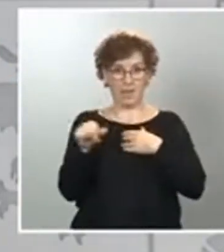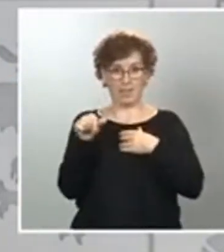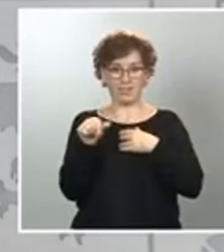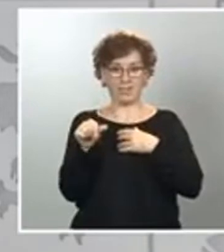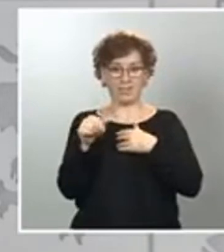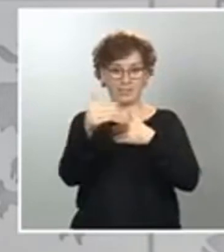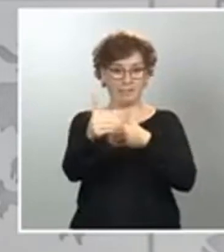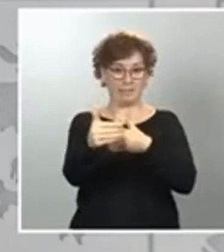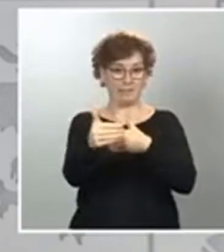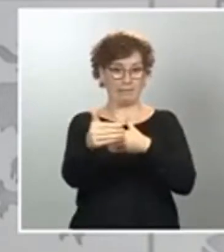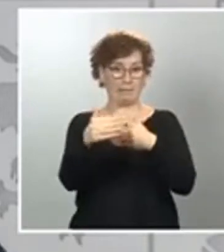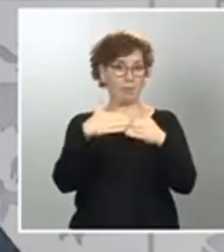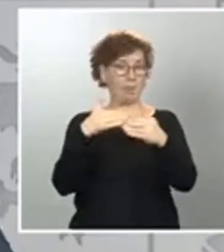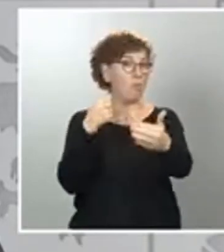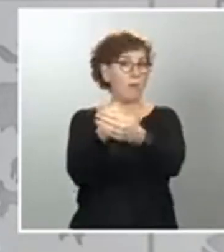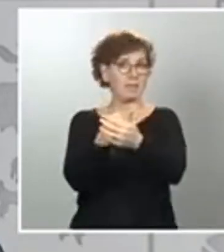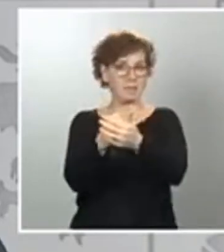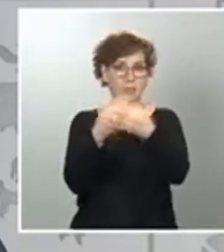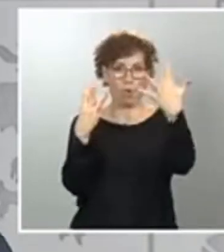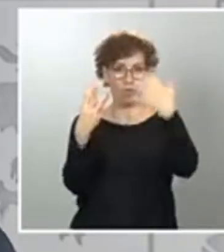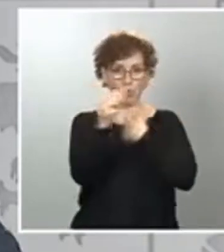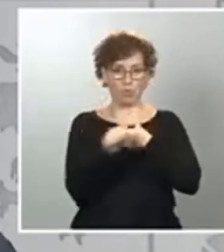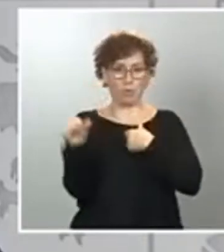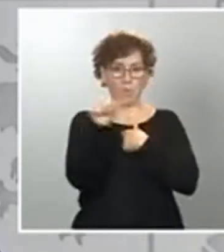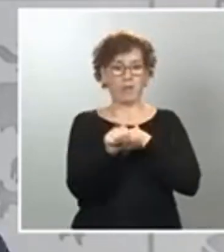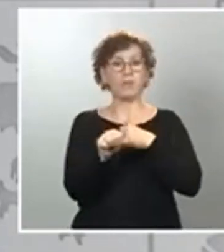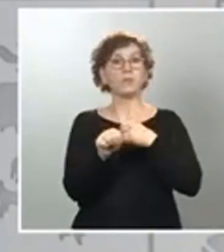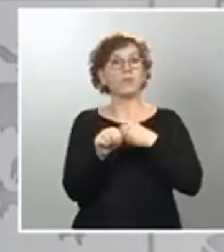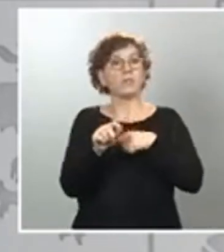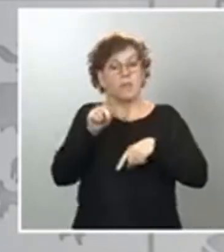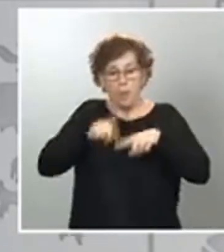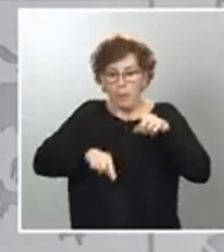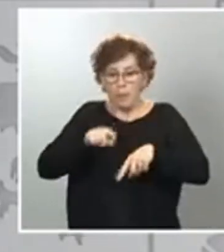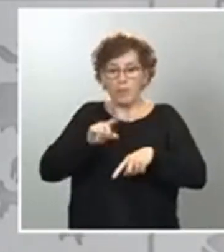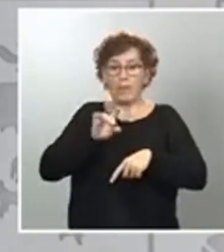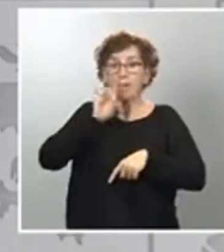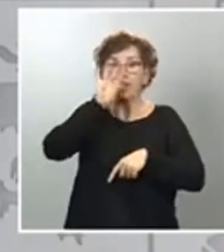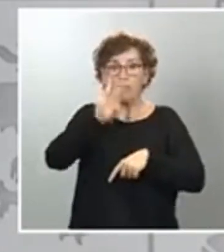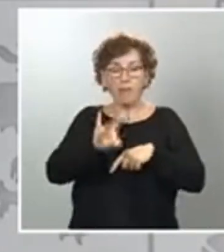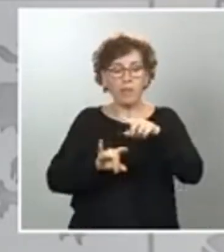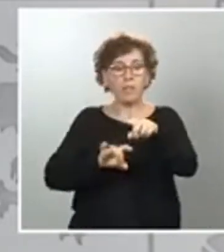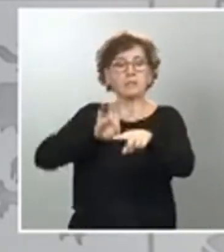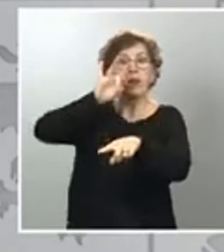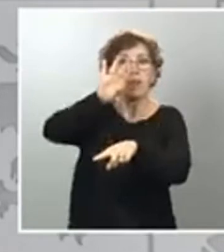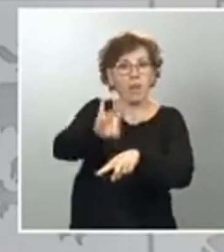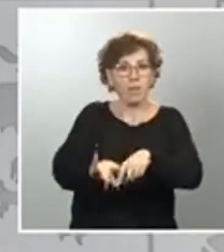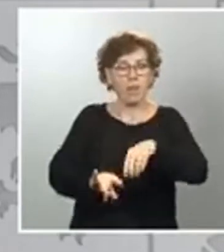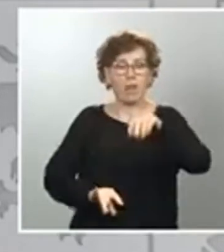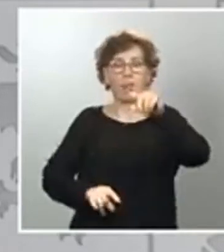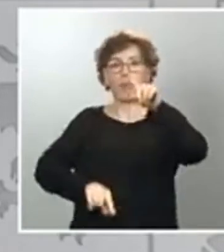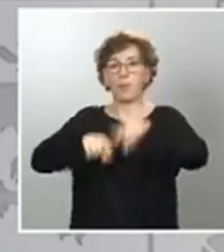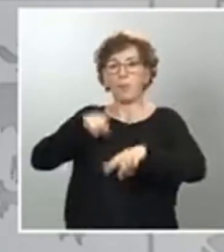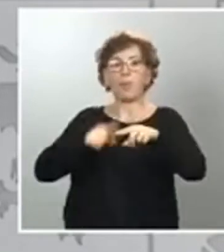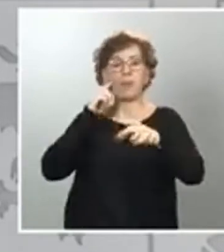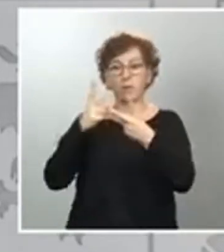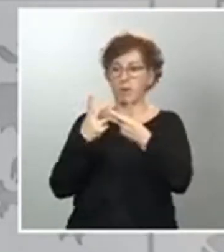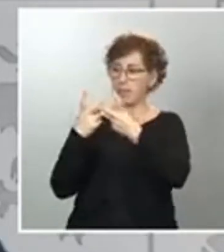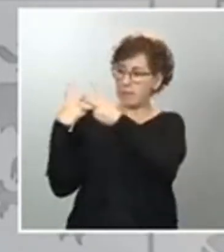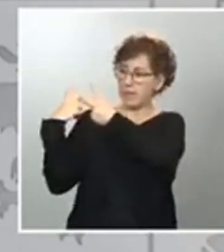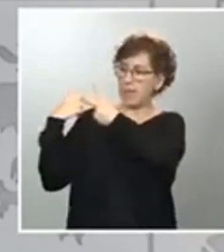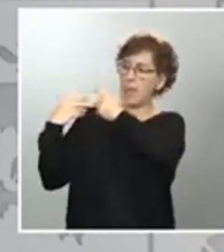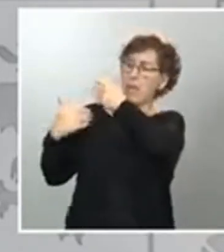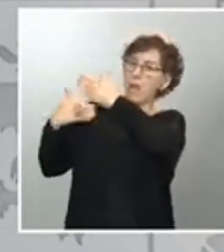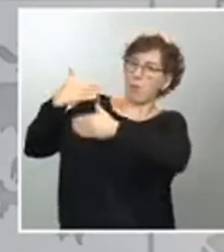semanas, y vamos a ir paso a paso, vamos a ir 15 días cada 15 días y en función de la evolución que tenga la epidemia, pues lógicamente